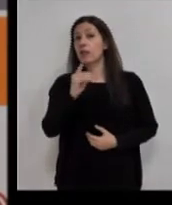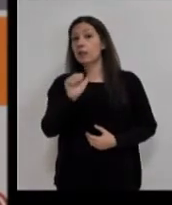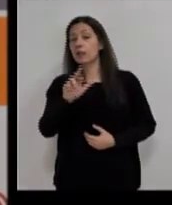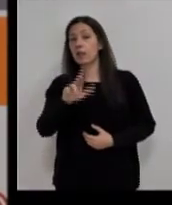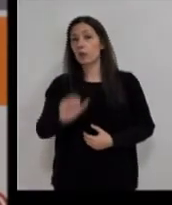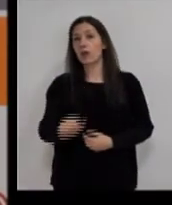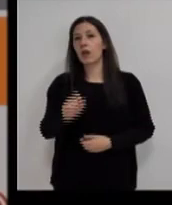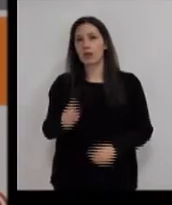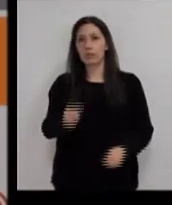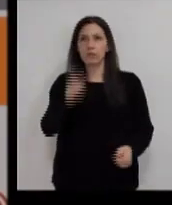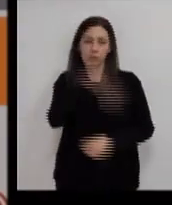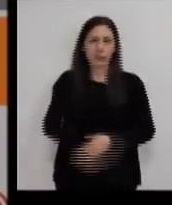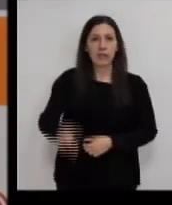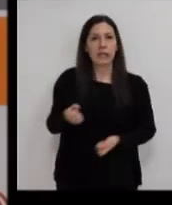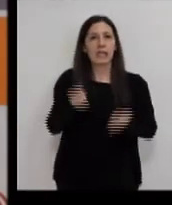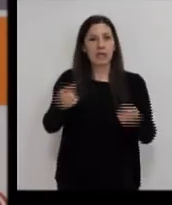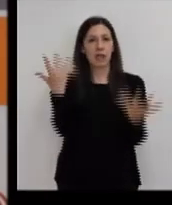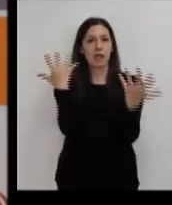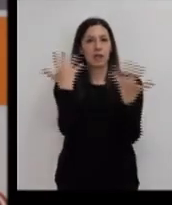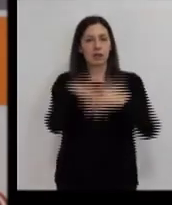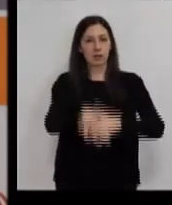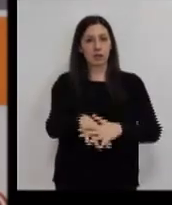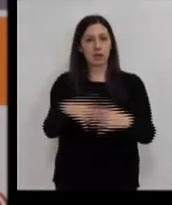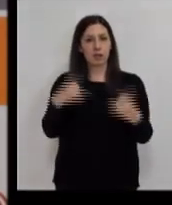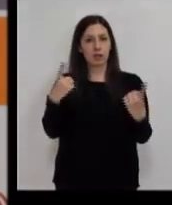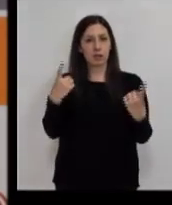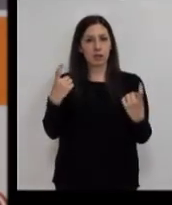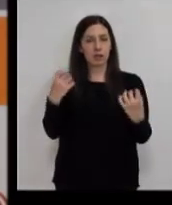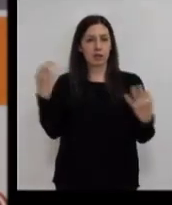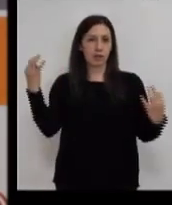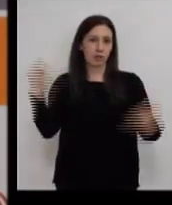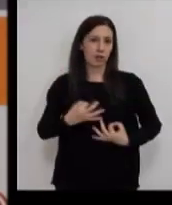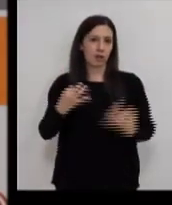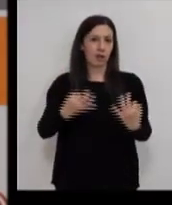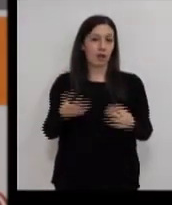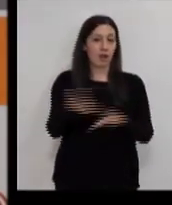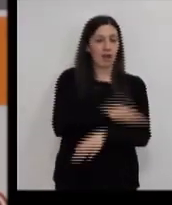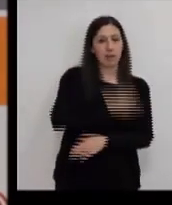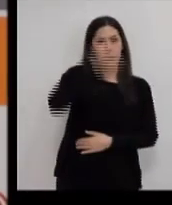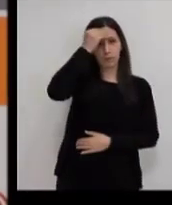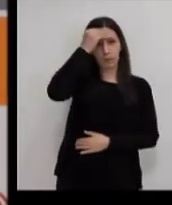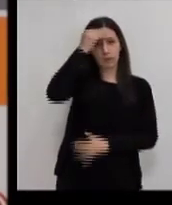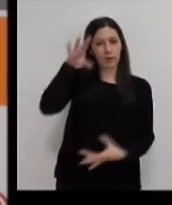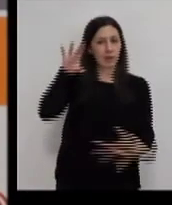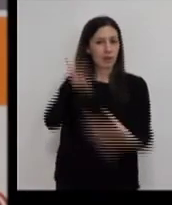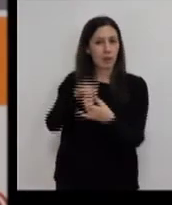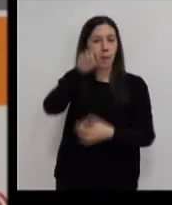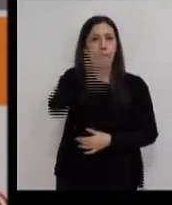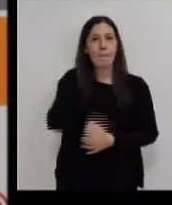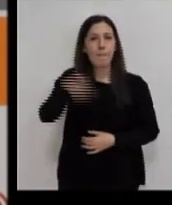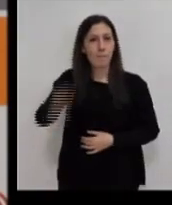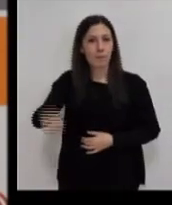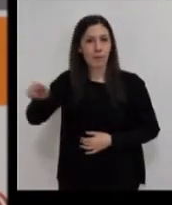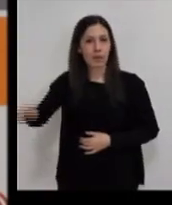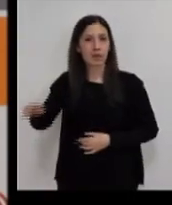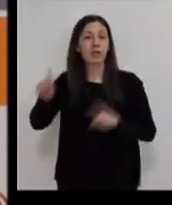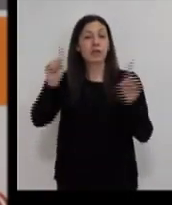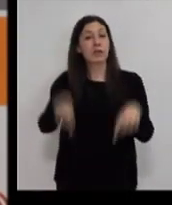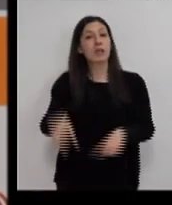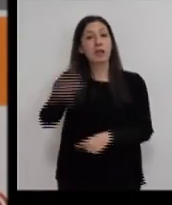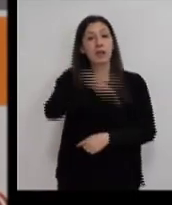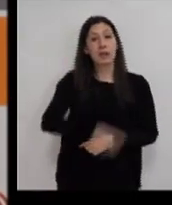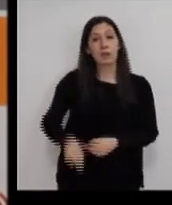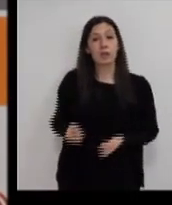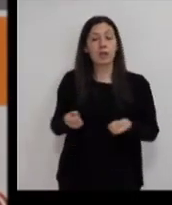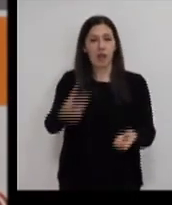las TIC. Y Daura insistía en que las TIC son integradoras y requieren que realmente se piense en